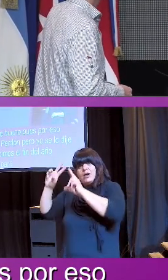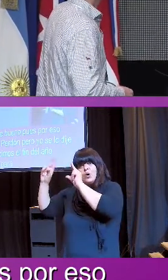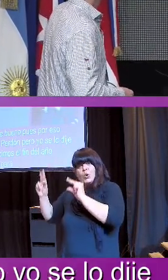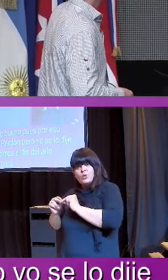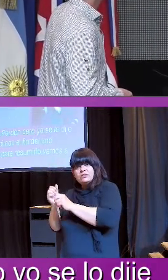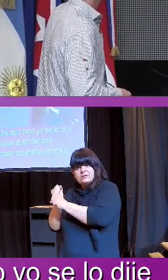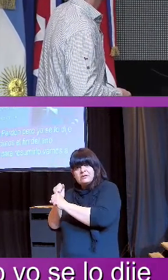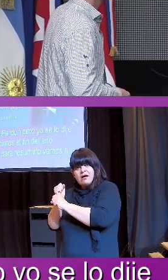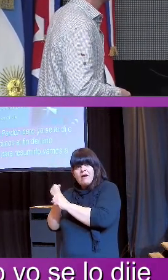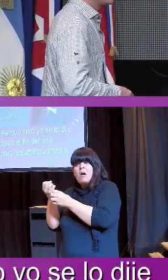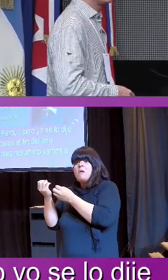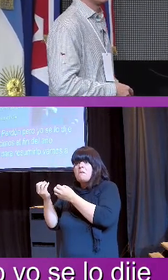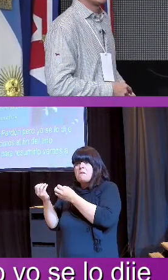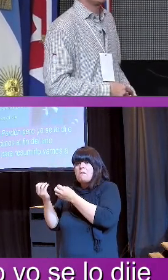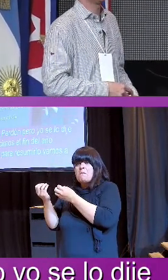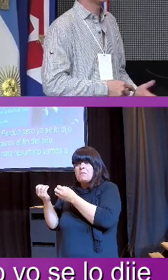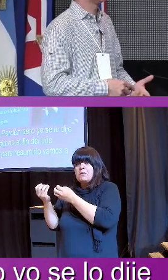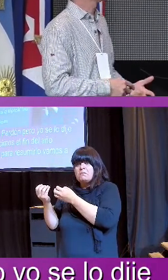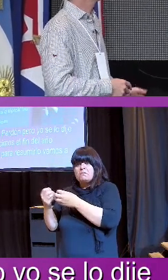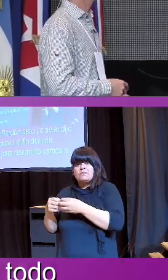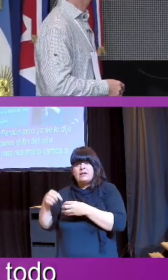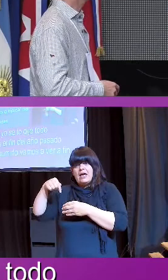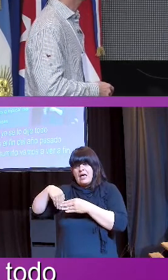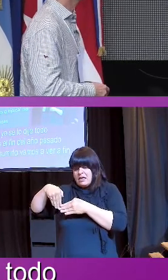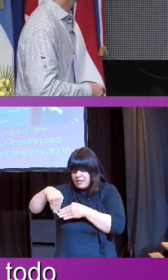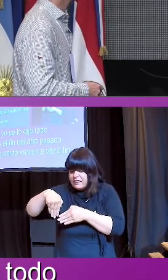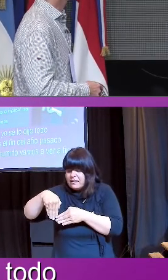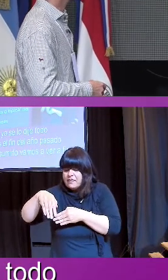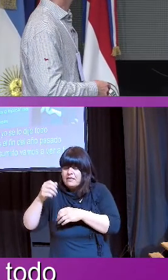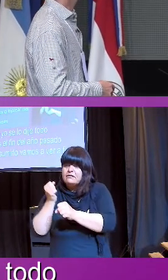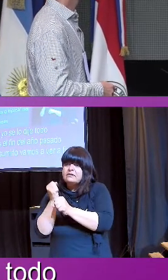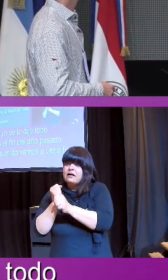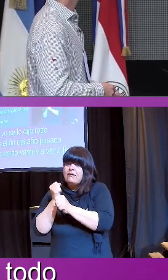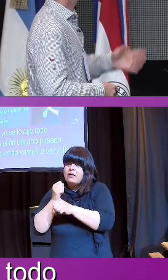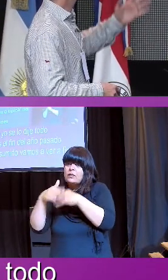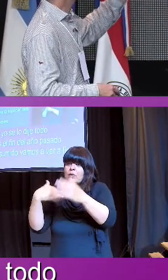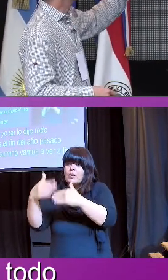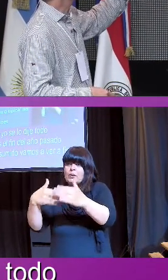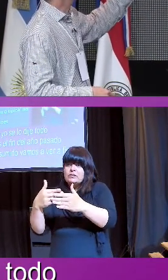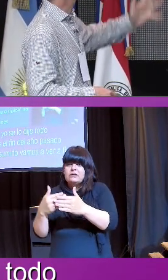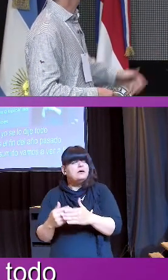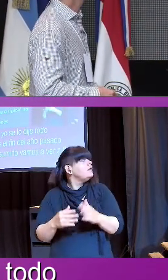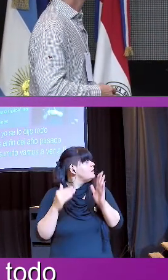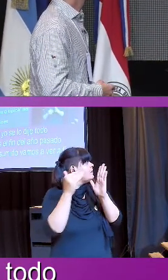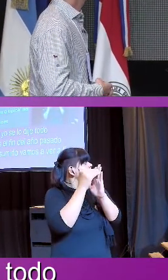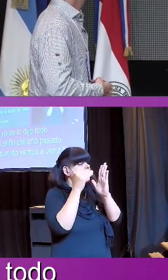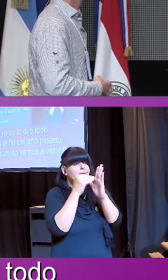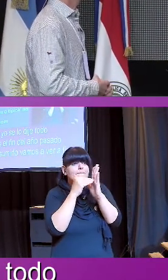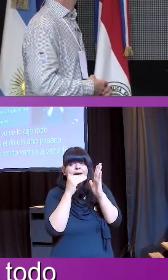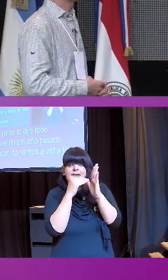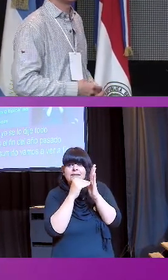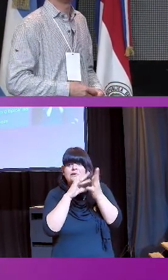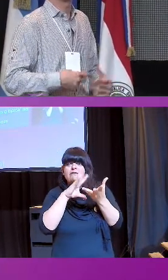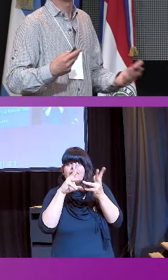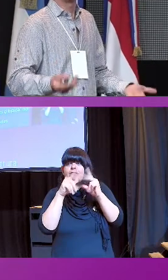ver a fin de este año, no suficientemente bien, por eso hicimos esta estratificación y puntos de corte diferentes, pero sí funciona, ¿sí? Va a